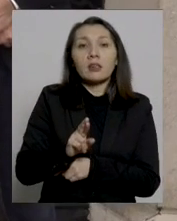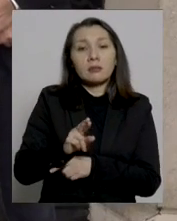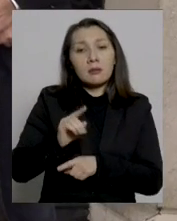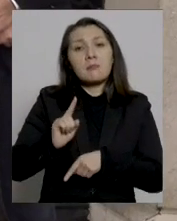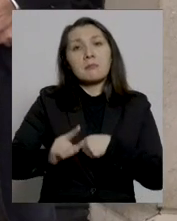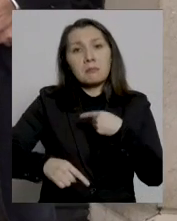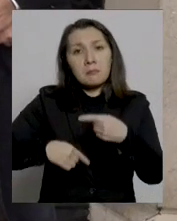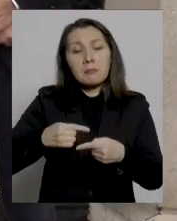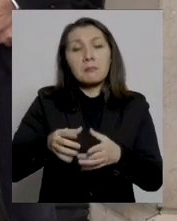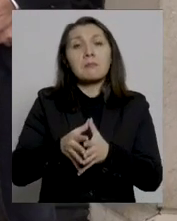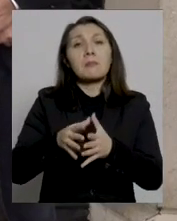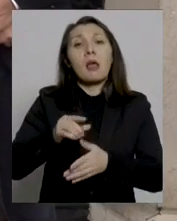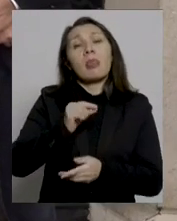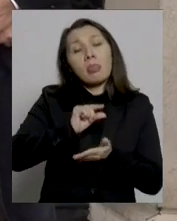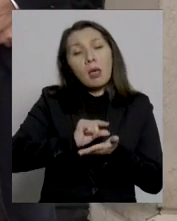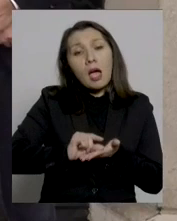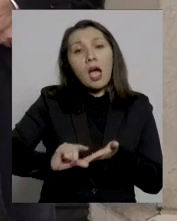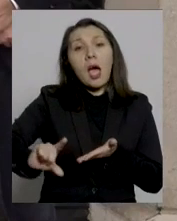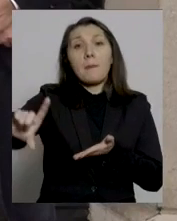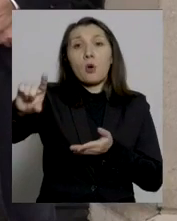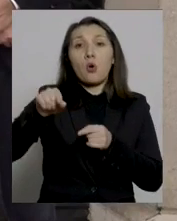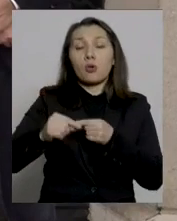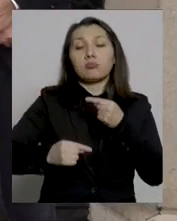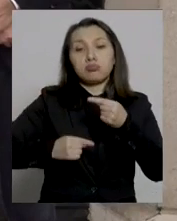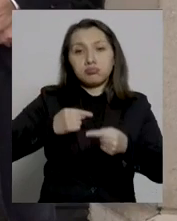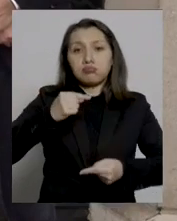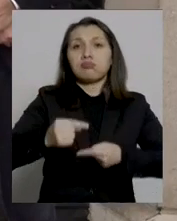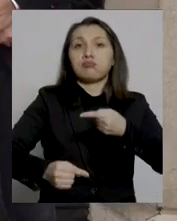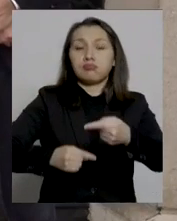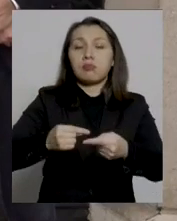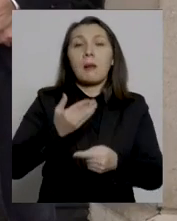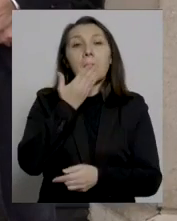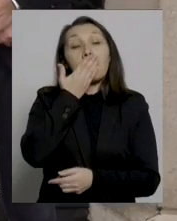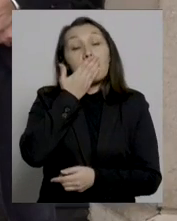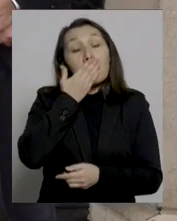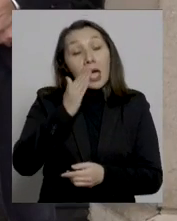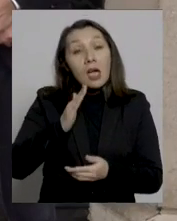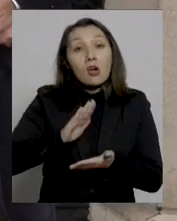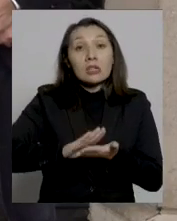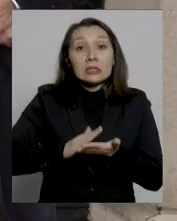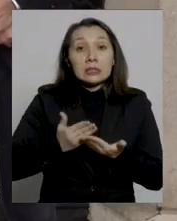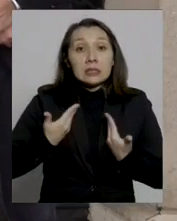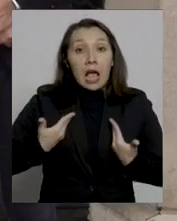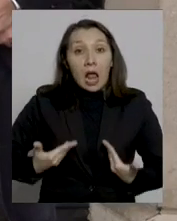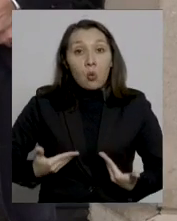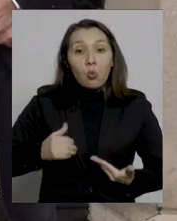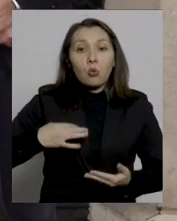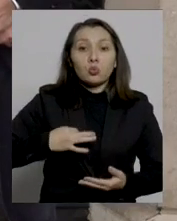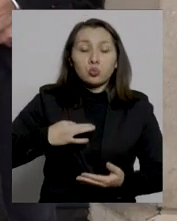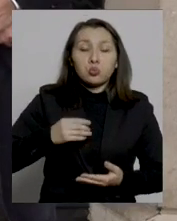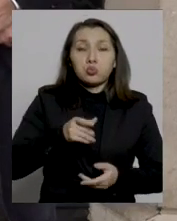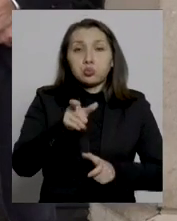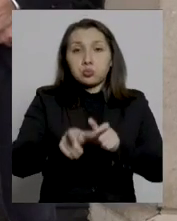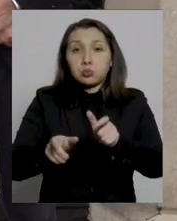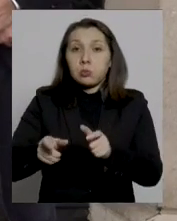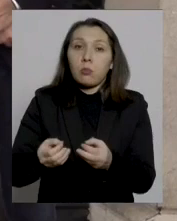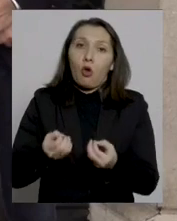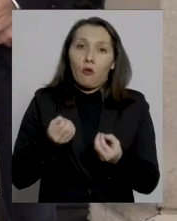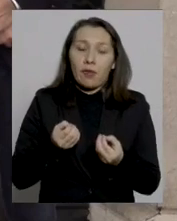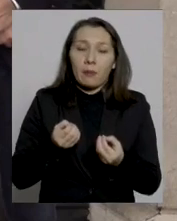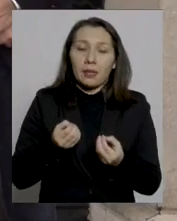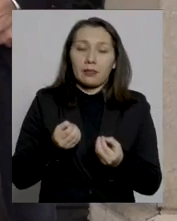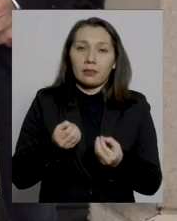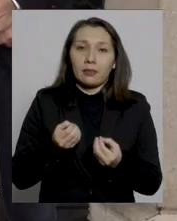vez en forma progresiva una mejoría de nuestra ciudadanía y